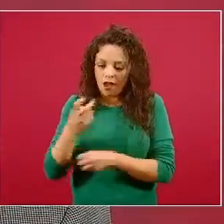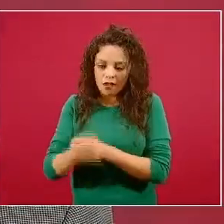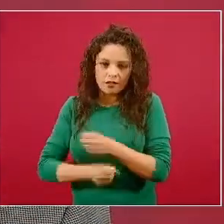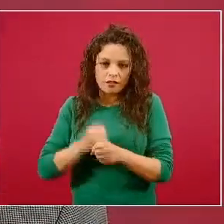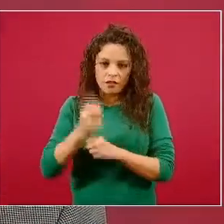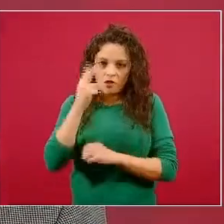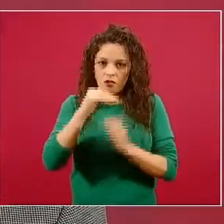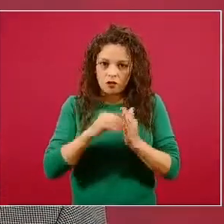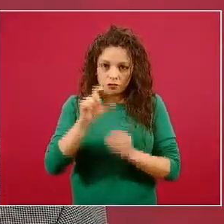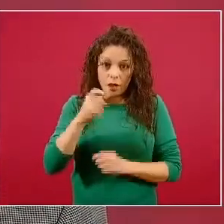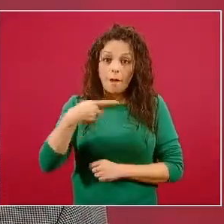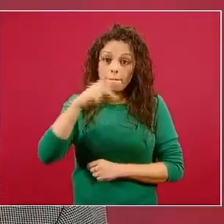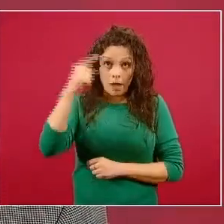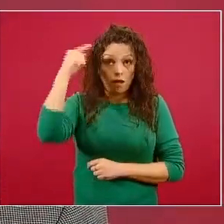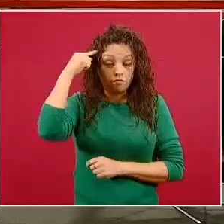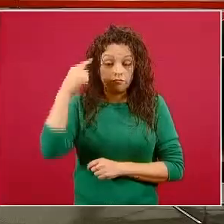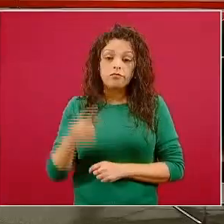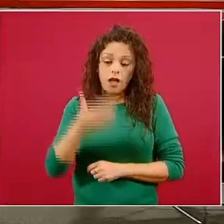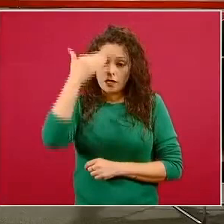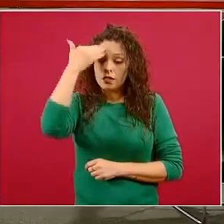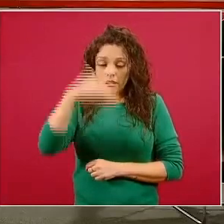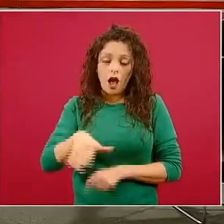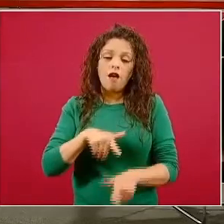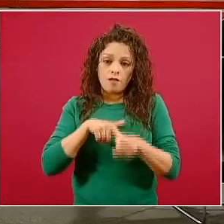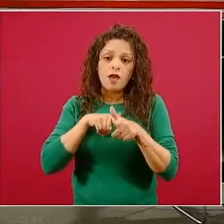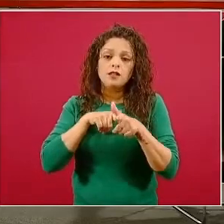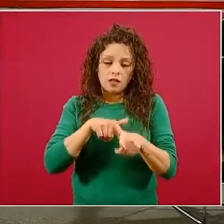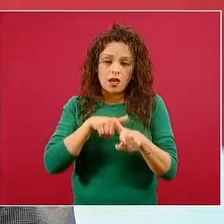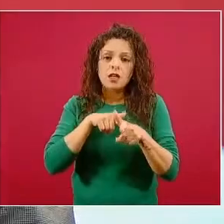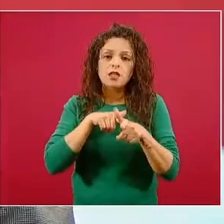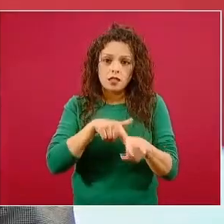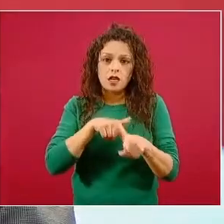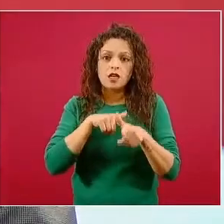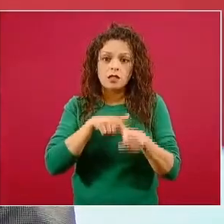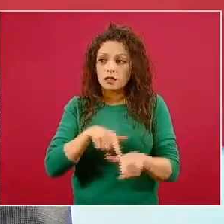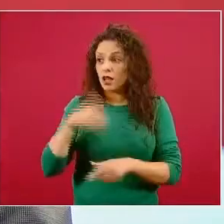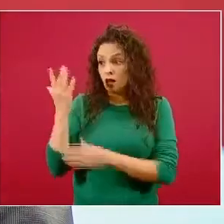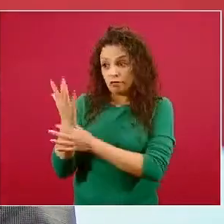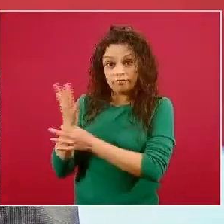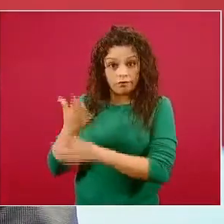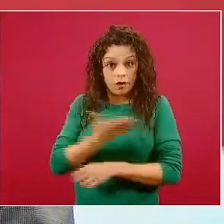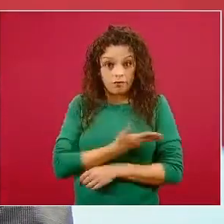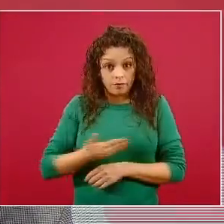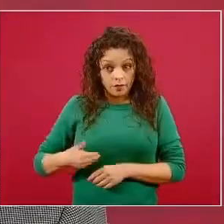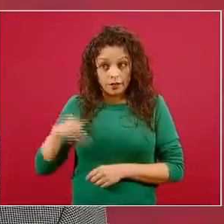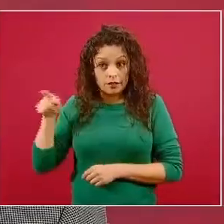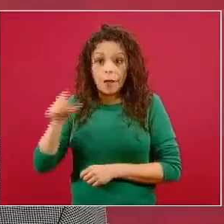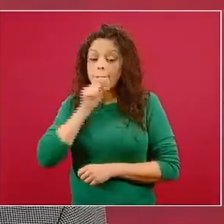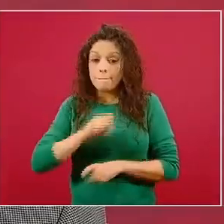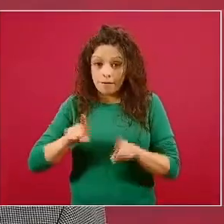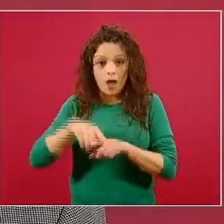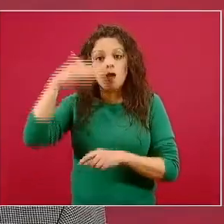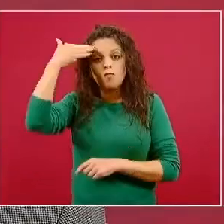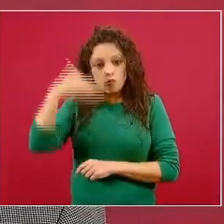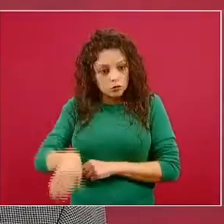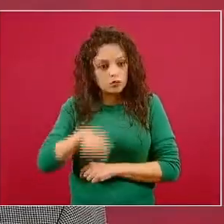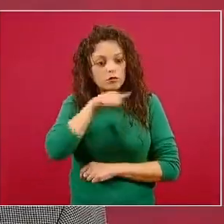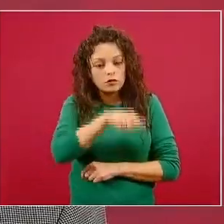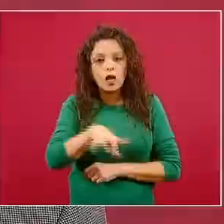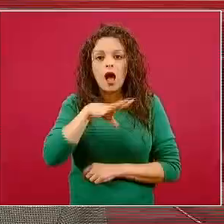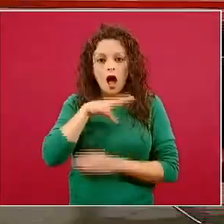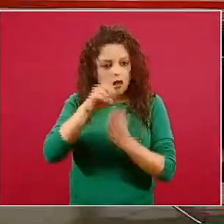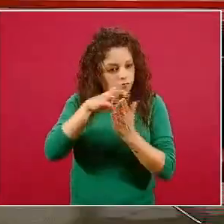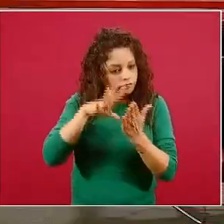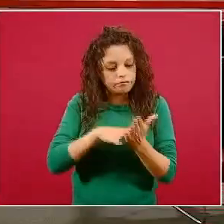pero lo tenemos en mente. El propio presidente de la República lo tiene muy presente y con periodicidad